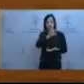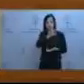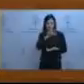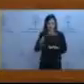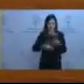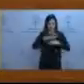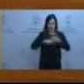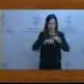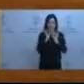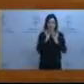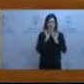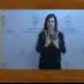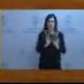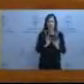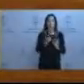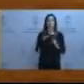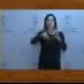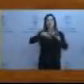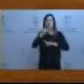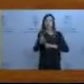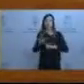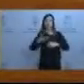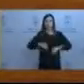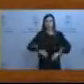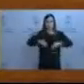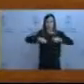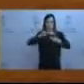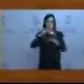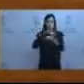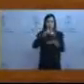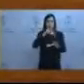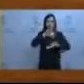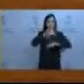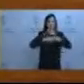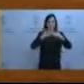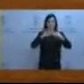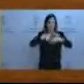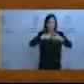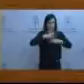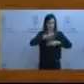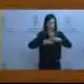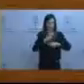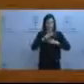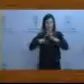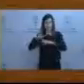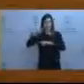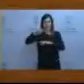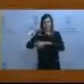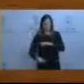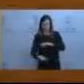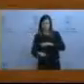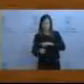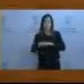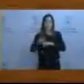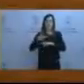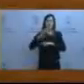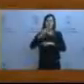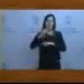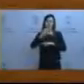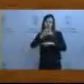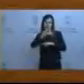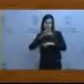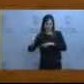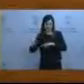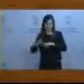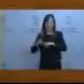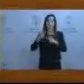parada, la desfibrilación temprana, que se produce con un aparato, y, por último, el soporte vital avanzado en escasos minutos, que es el que se traslada